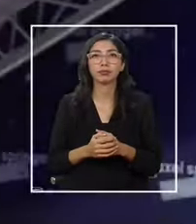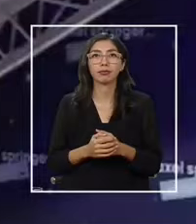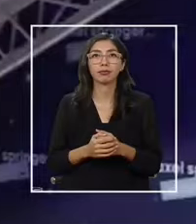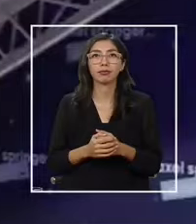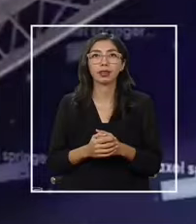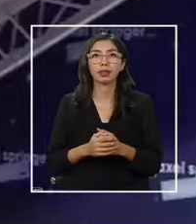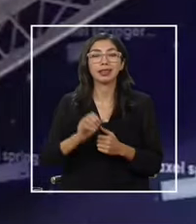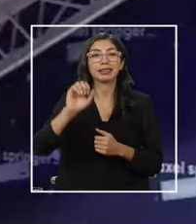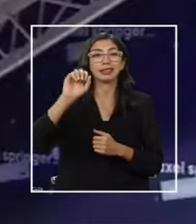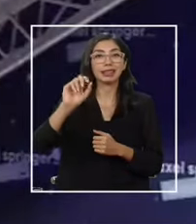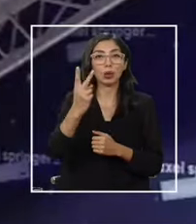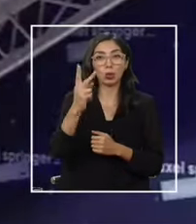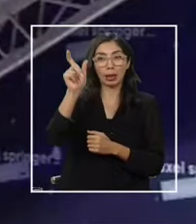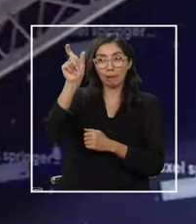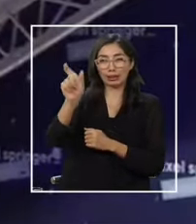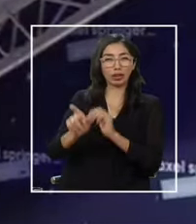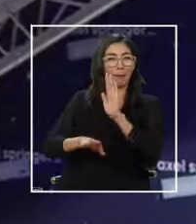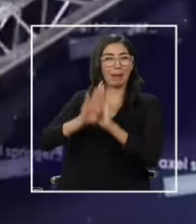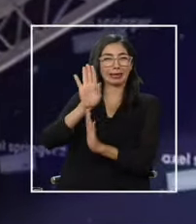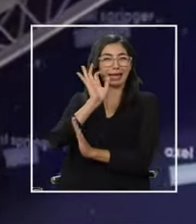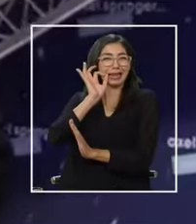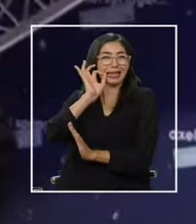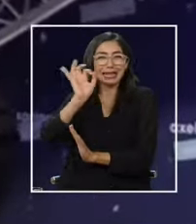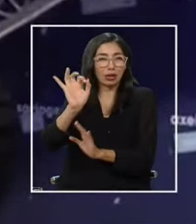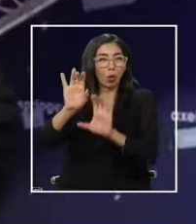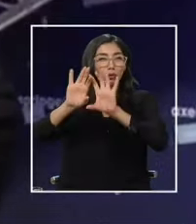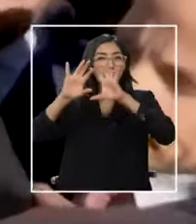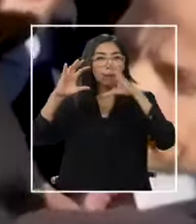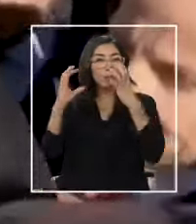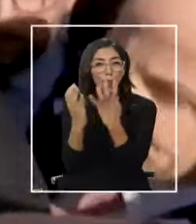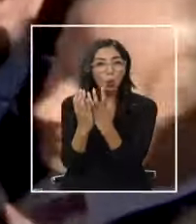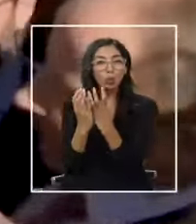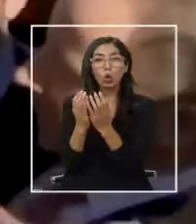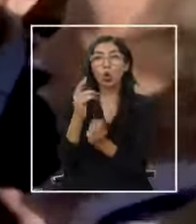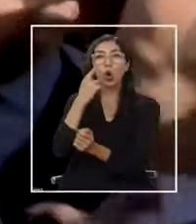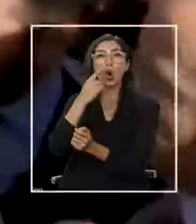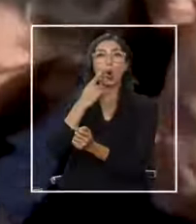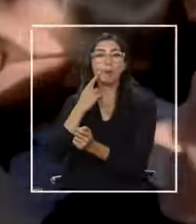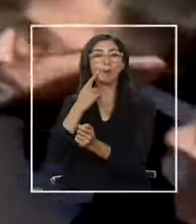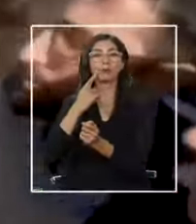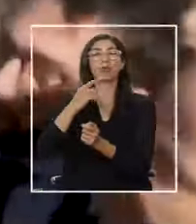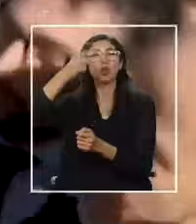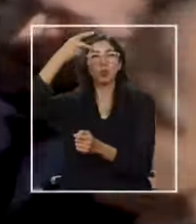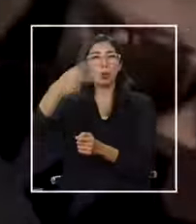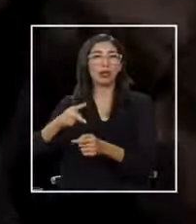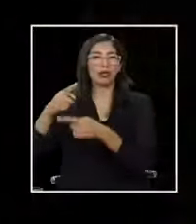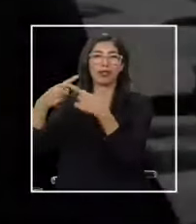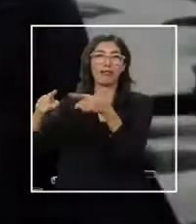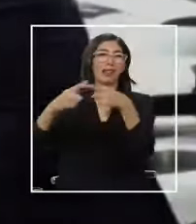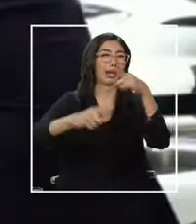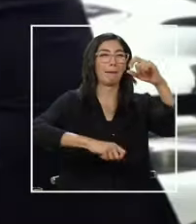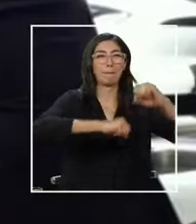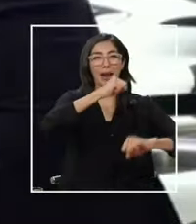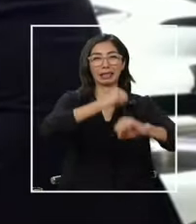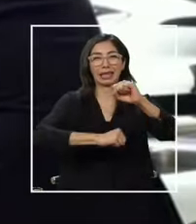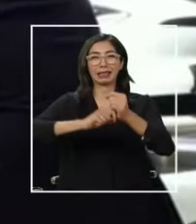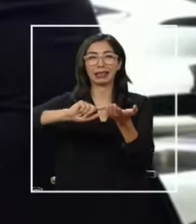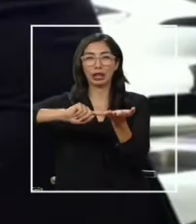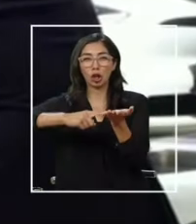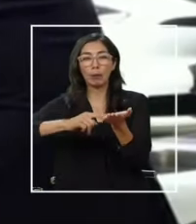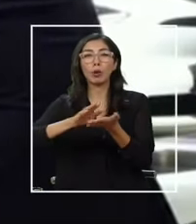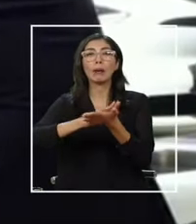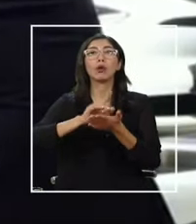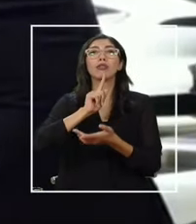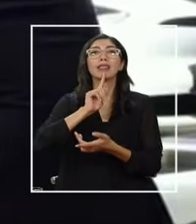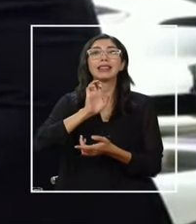Es la segunda persona más rica del mundo, según Forbes. El genio tecnológico y dueño de gigantescas empresas como